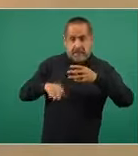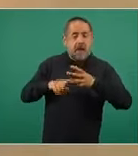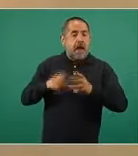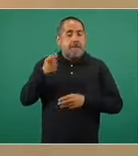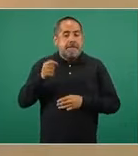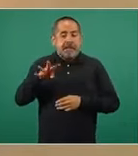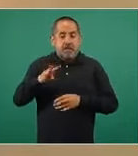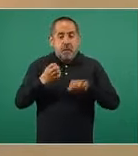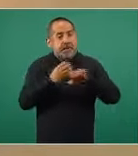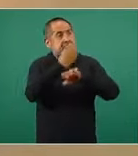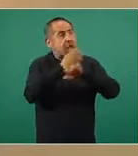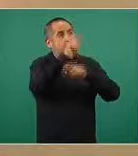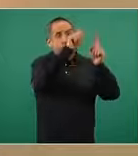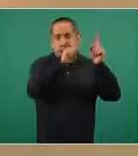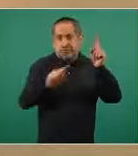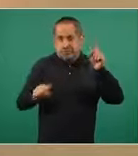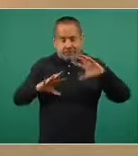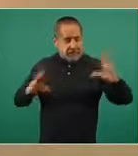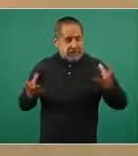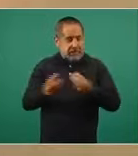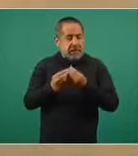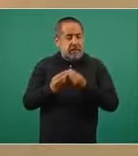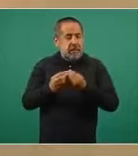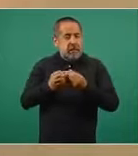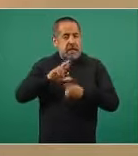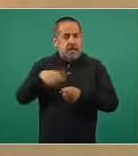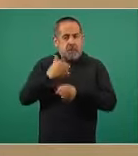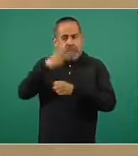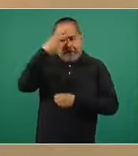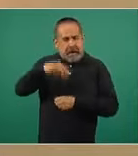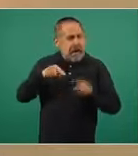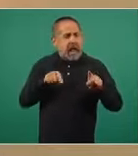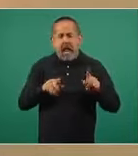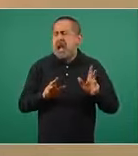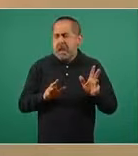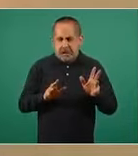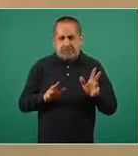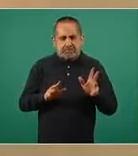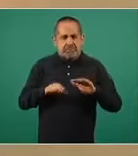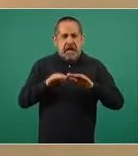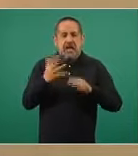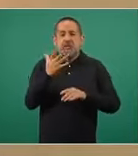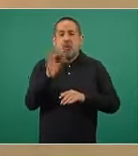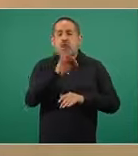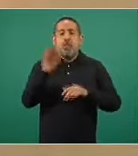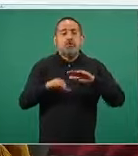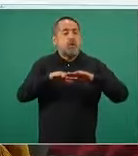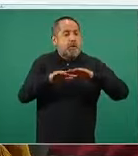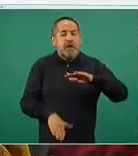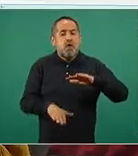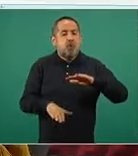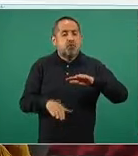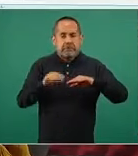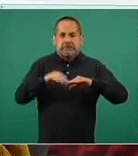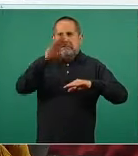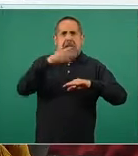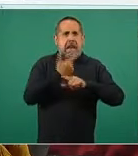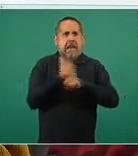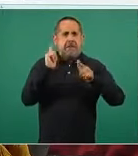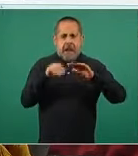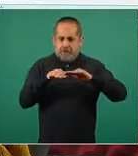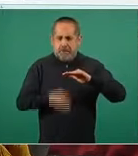mexicana de los estados que conforman esta república, pues se encuentran con una ocupación de menos del 50%. Y